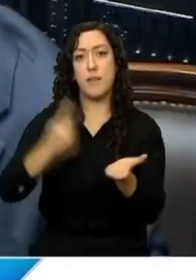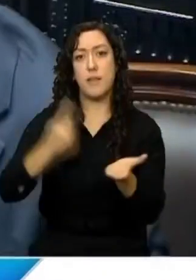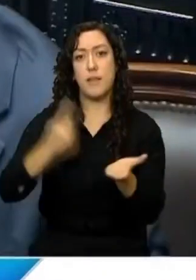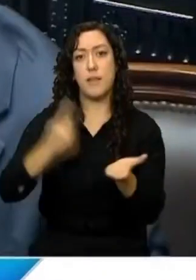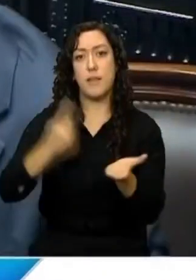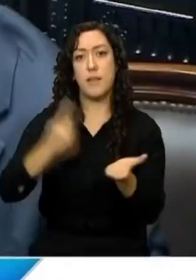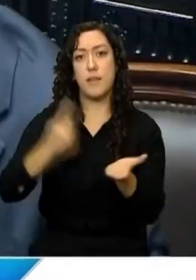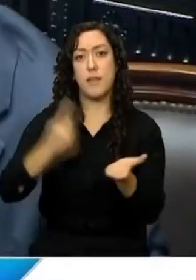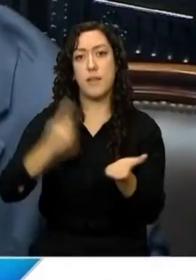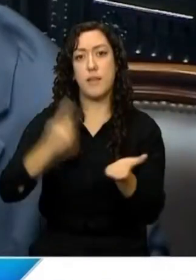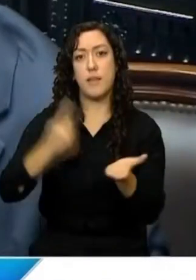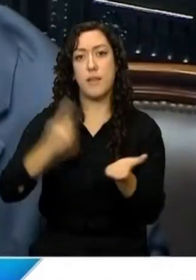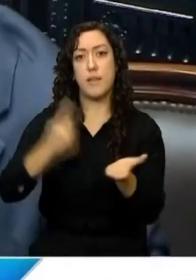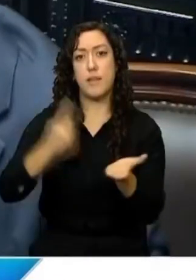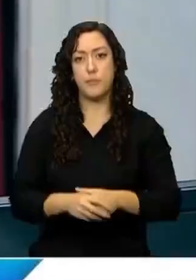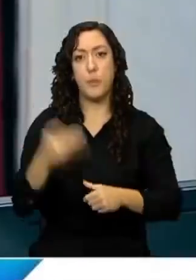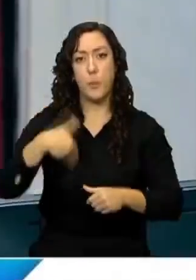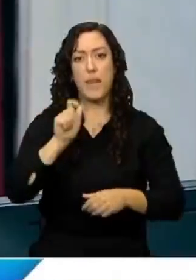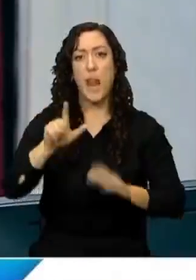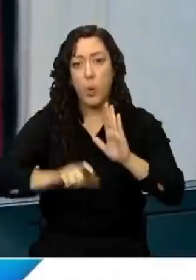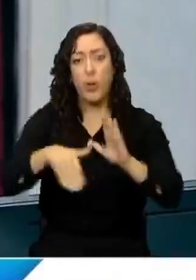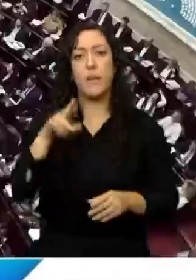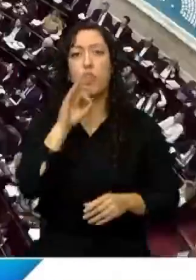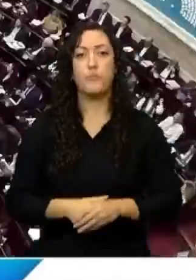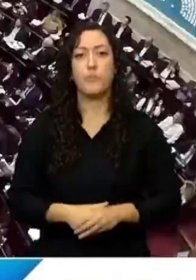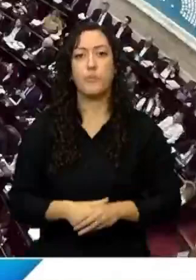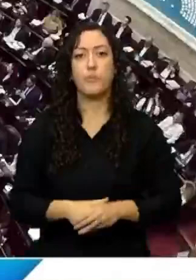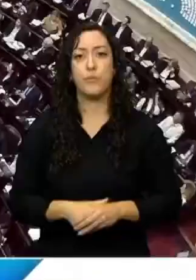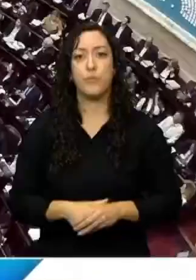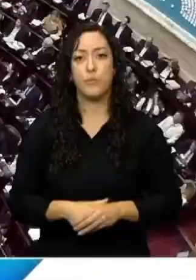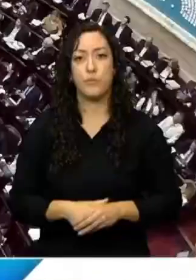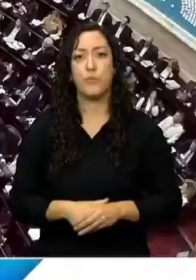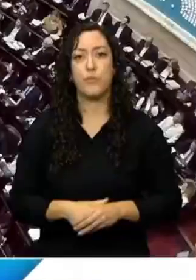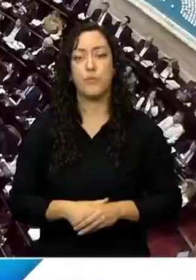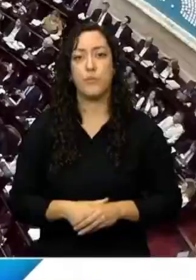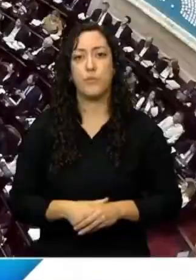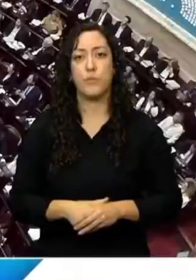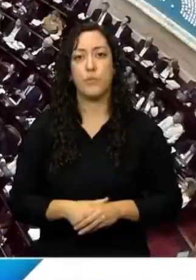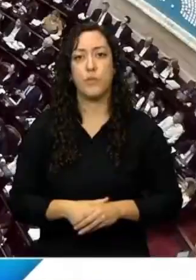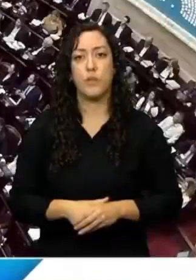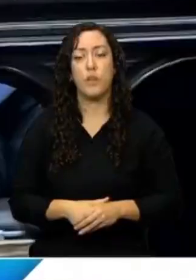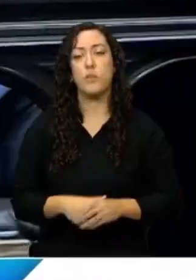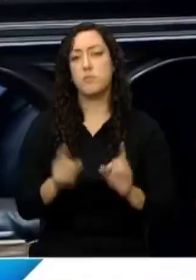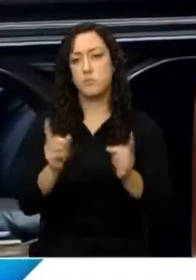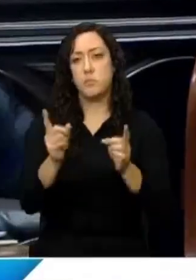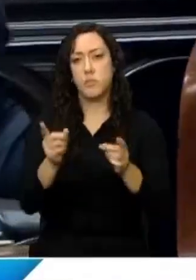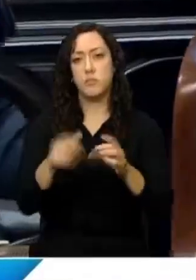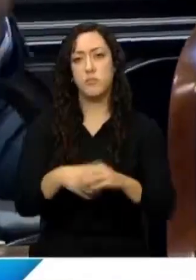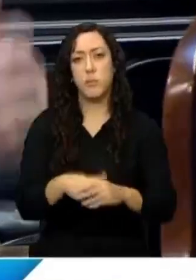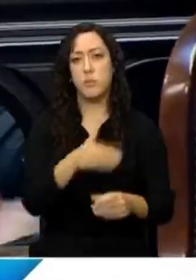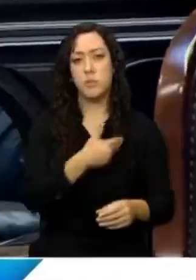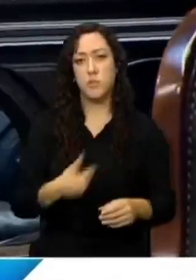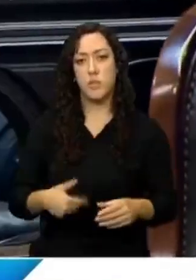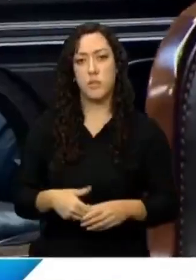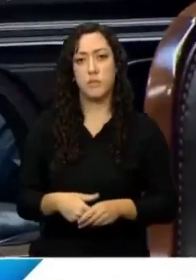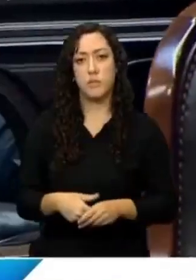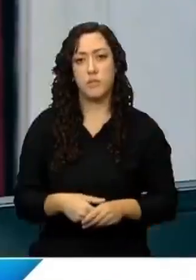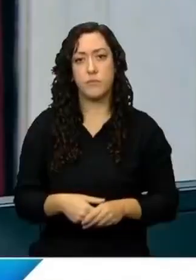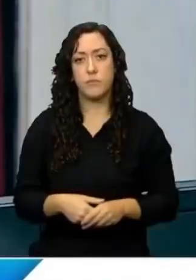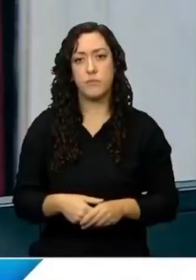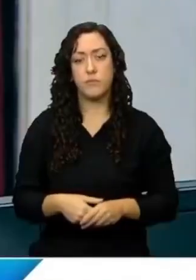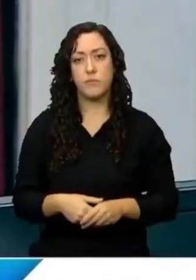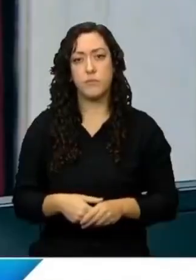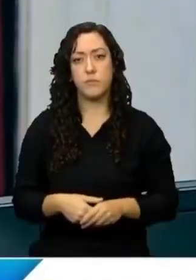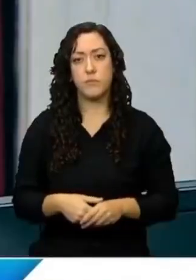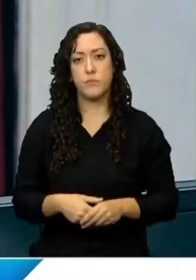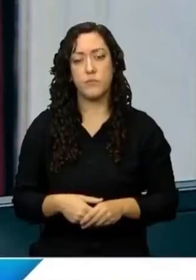Diputado Ritondo. Ya está, porque esto está decidido, Gonza, ya se decidió que iban a votar. En el mismo sentido, presidente. Listo, es lo que está de acuerdo.